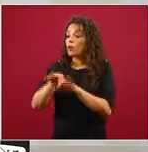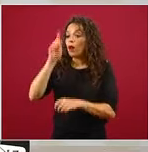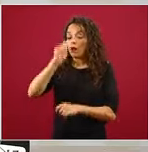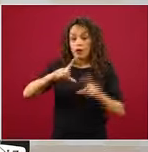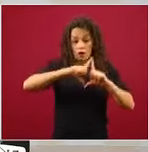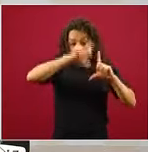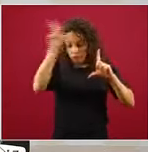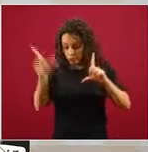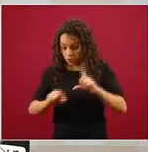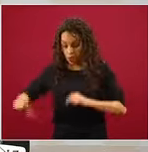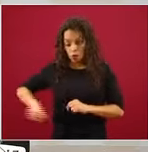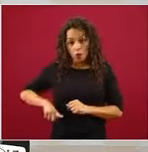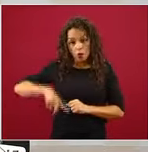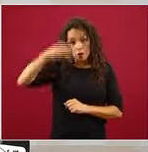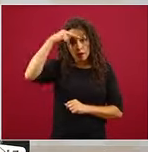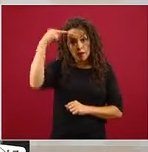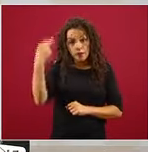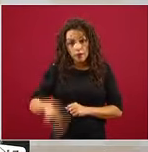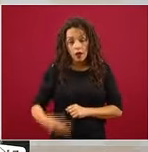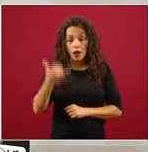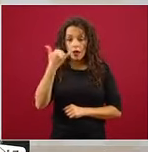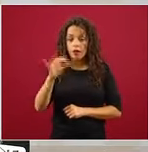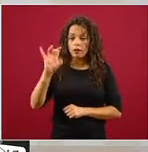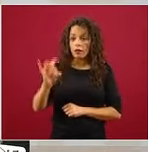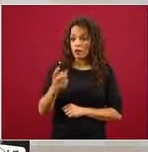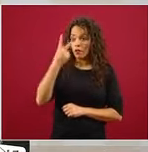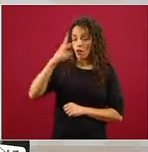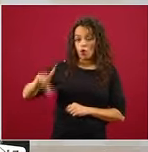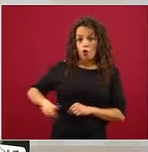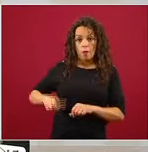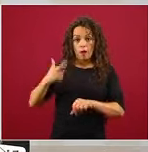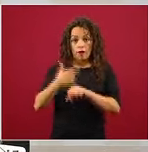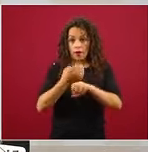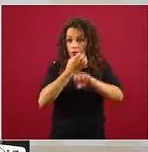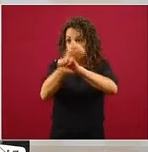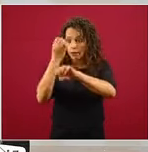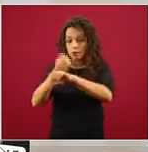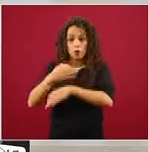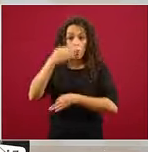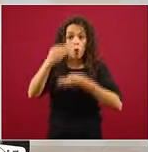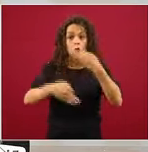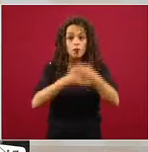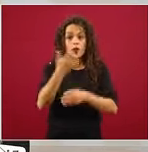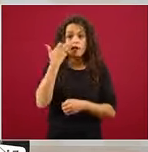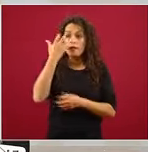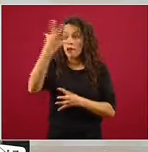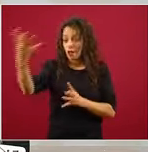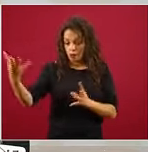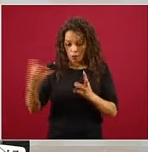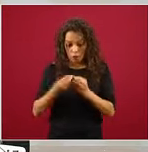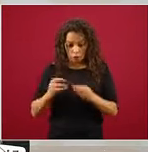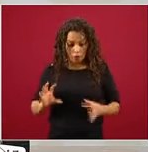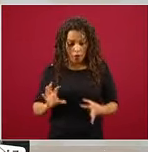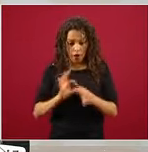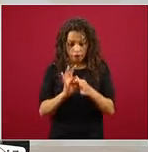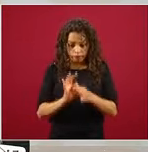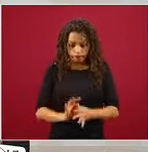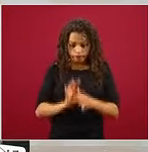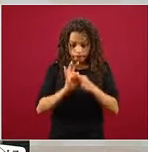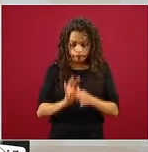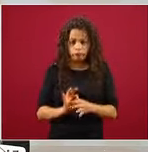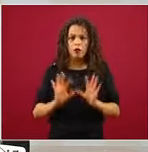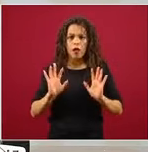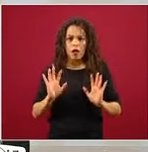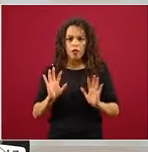Gobierno de México y los 32 gobernadores, todos los que se quieran sumar en esa perspectiva, como lo expresó el presidente